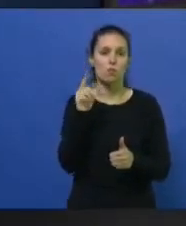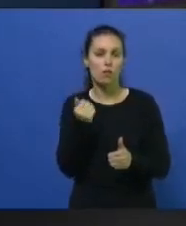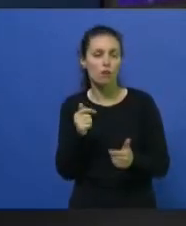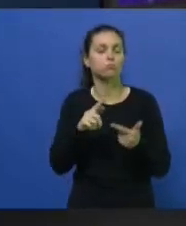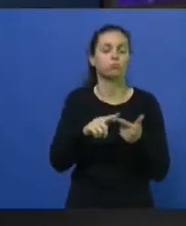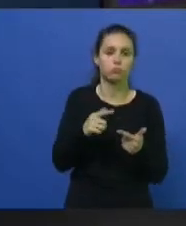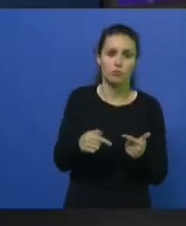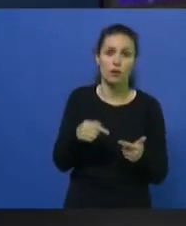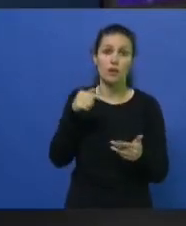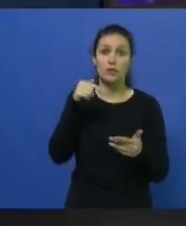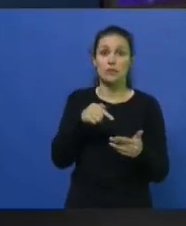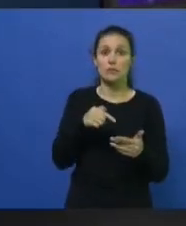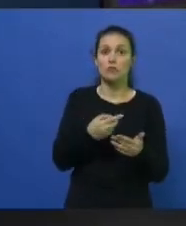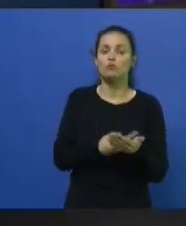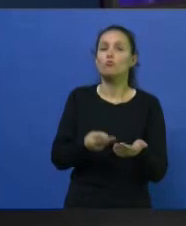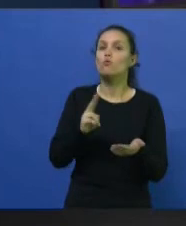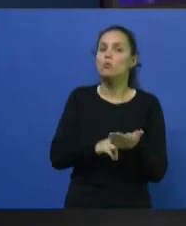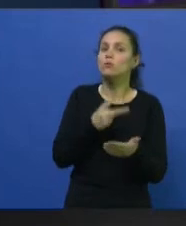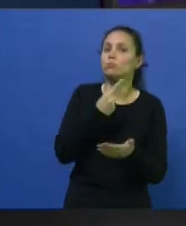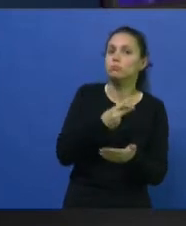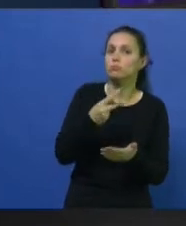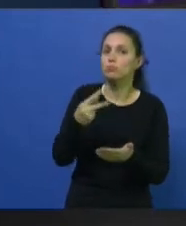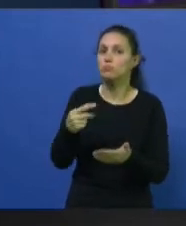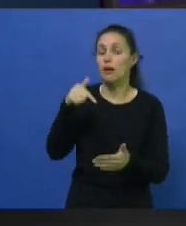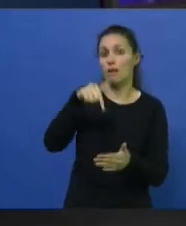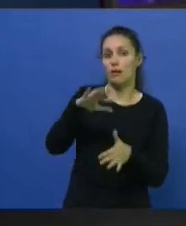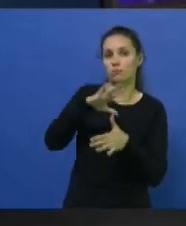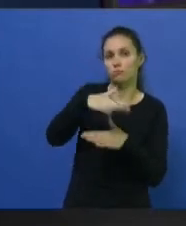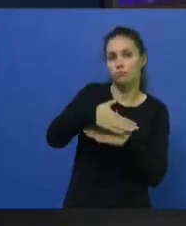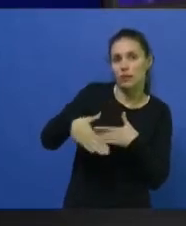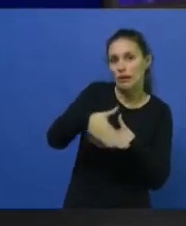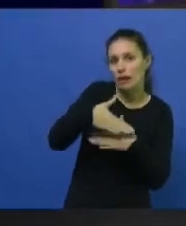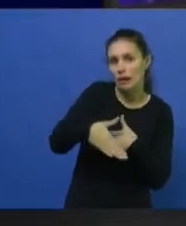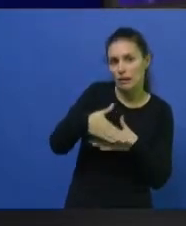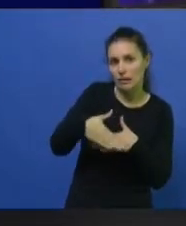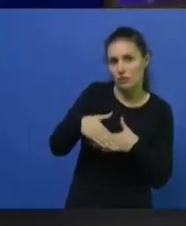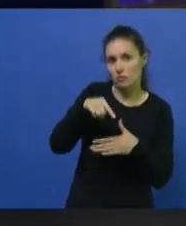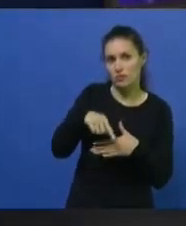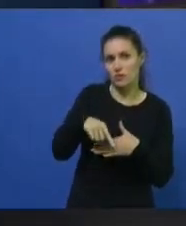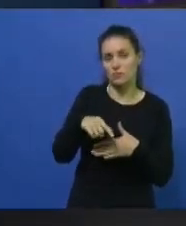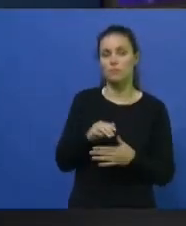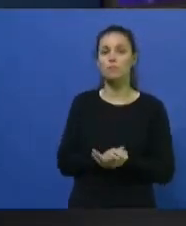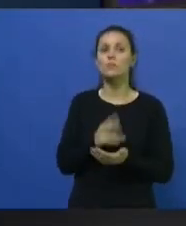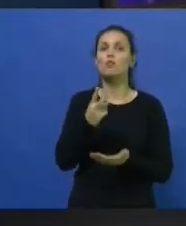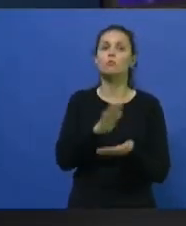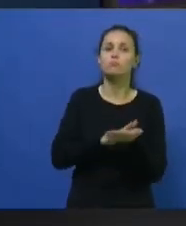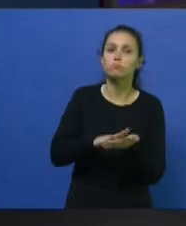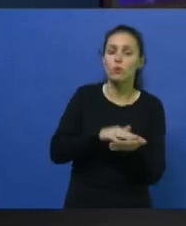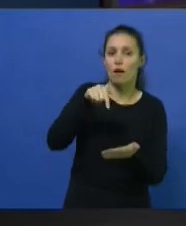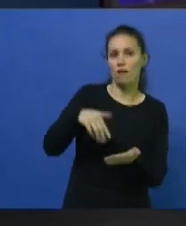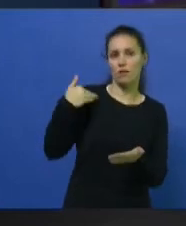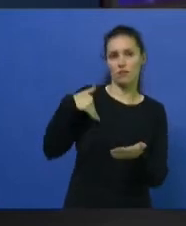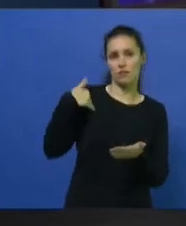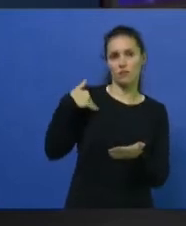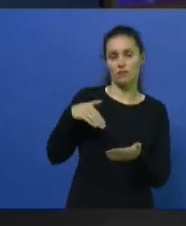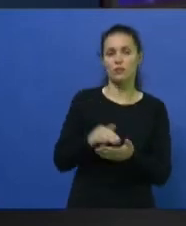ido que hemos tenido en latinoamérica y con dos casos este que ha sido importado pero dos casos al finés en la argentina a la necesidad de colocar